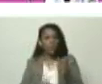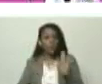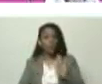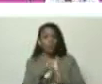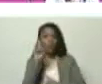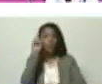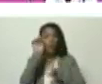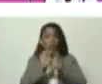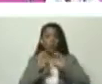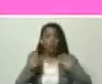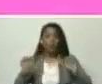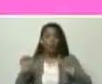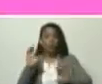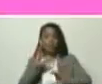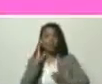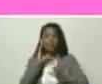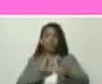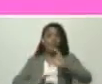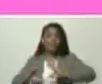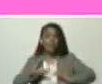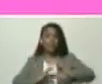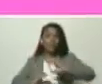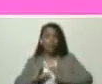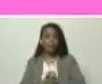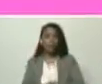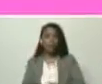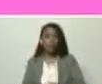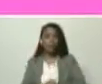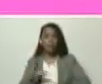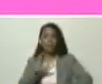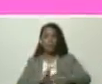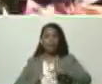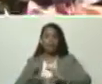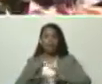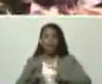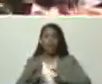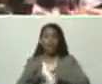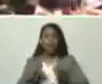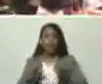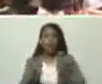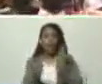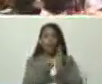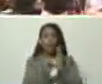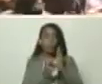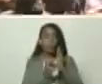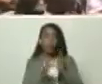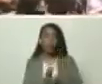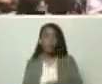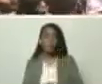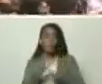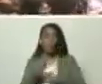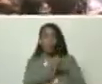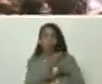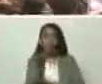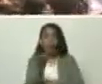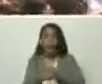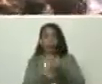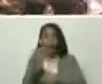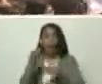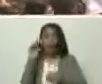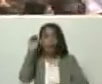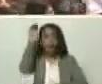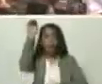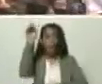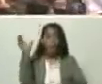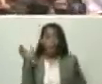una educación científica, en la ciencia y en la técnica, para que ustedes sean la generación de